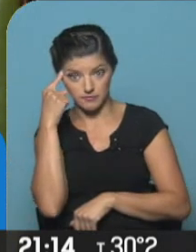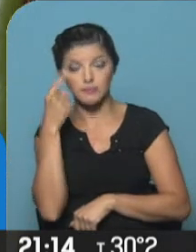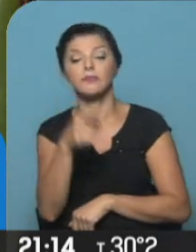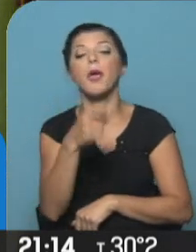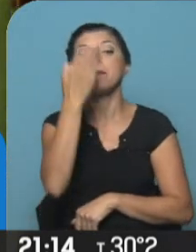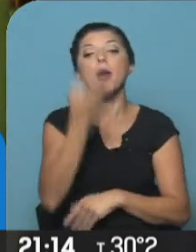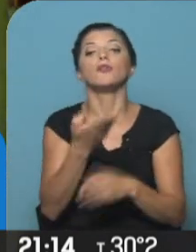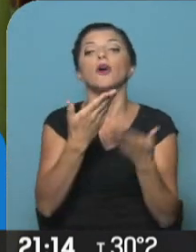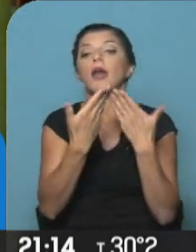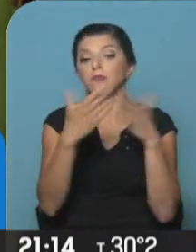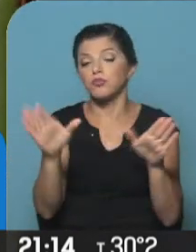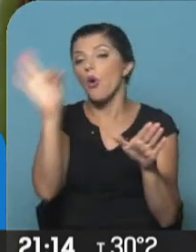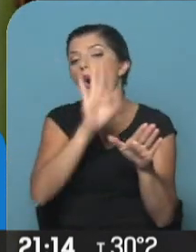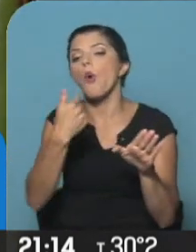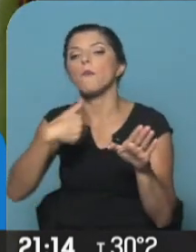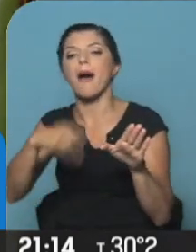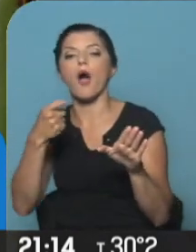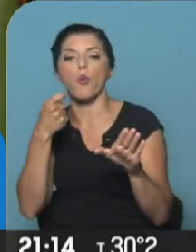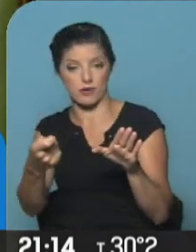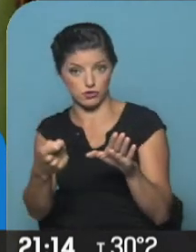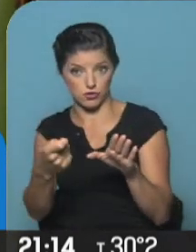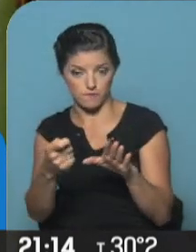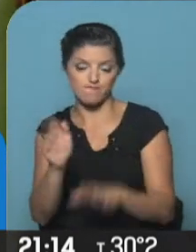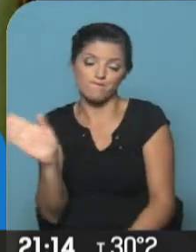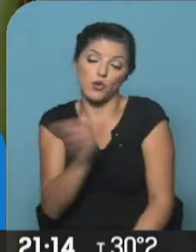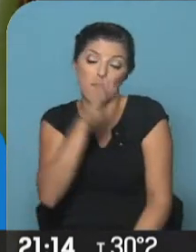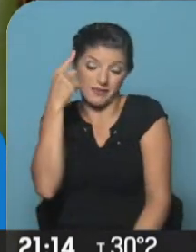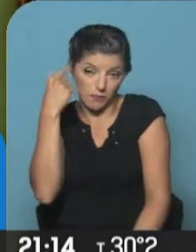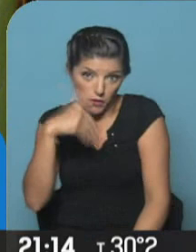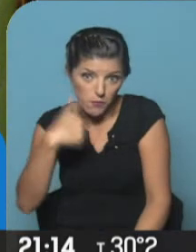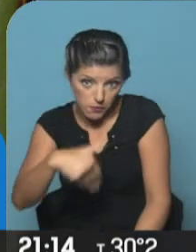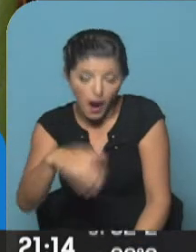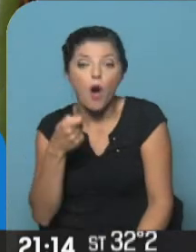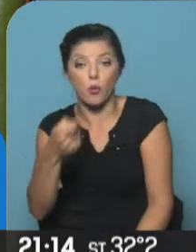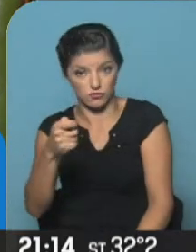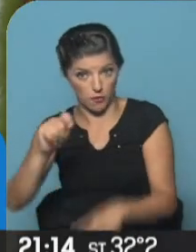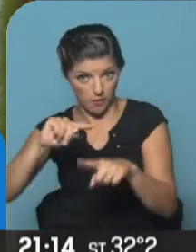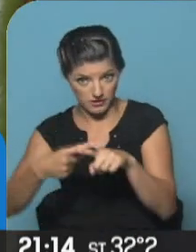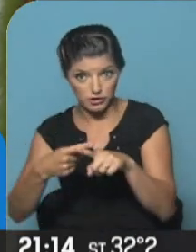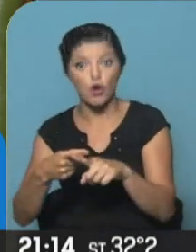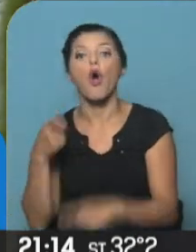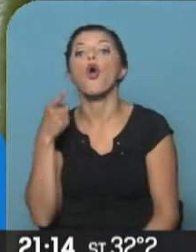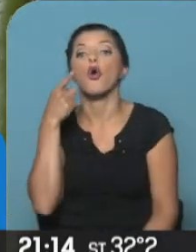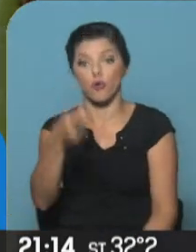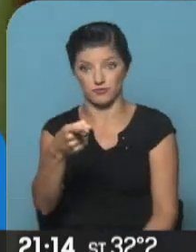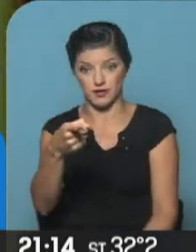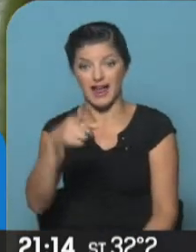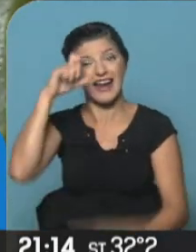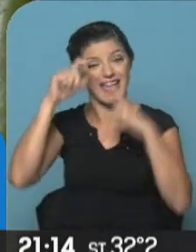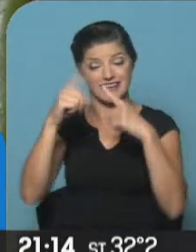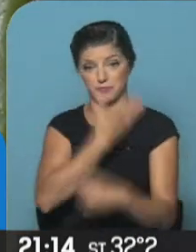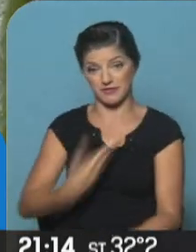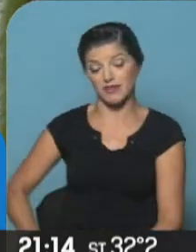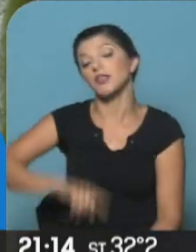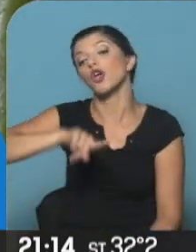la causa a juicio. Todo hace suponer que esto último es lo que va a ocurrir y van a pedir que vaya la expresidenta y otros